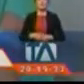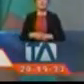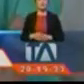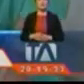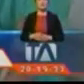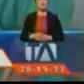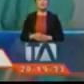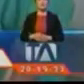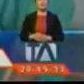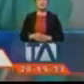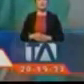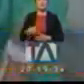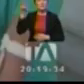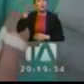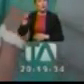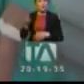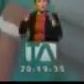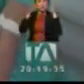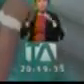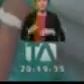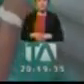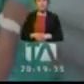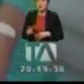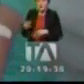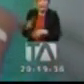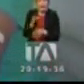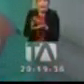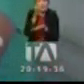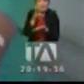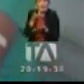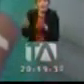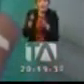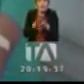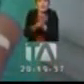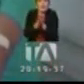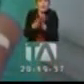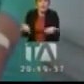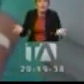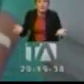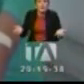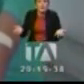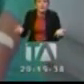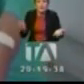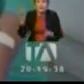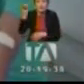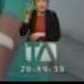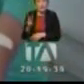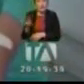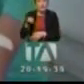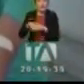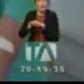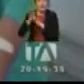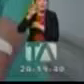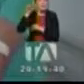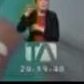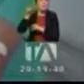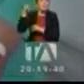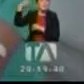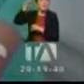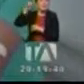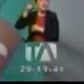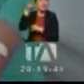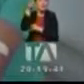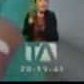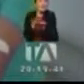¿En Venezuela no lo hubieran atendido? No hay, ¿con qué me van a atender? Usted para atenderla en Venezuela tiene que llevar como 3.000 millones de bolívares para que la